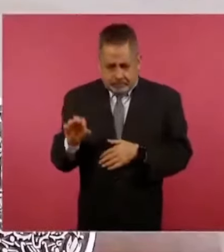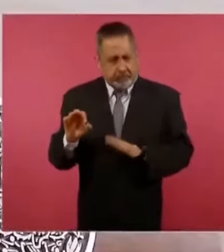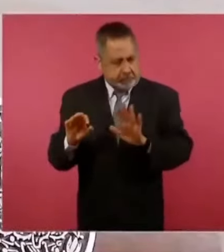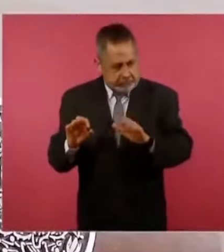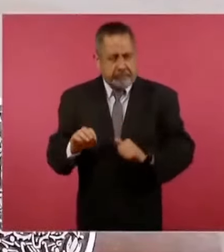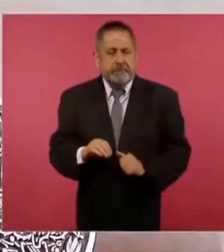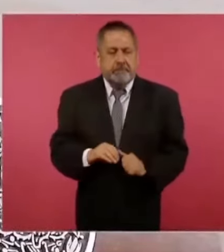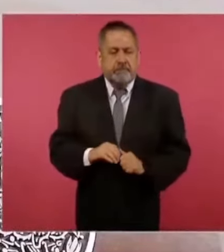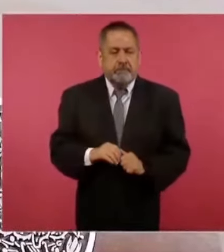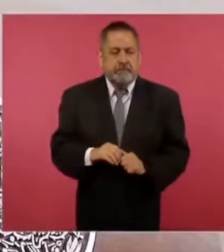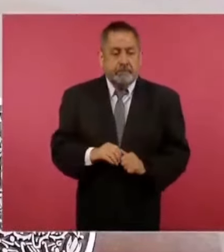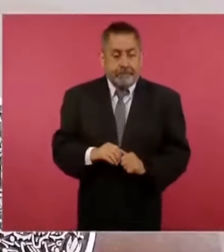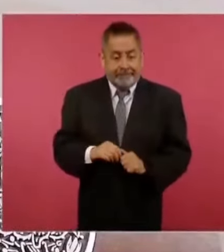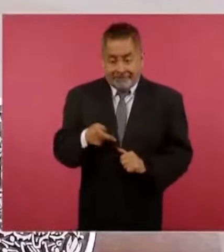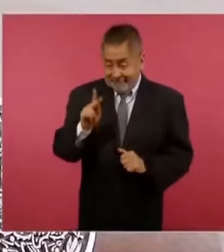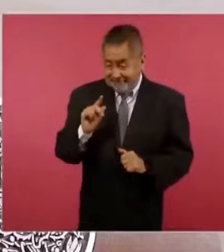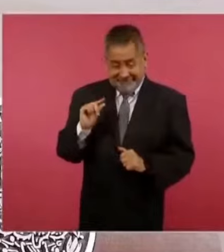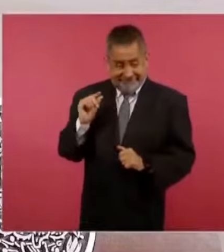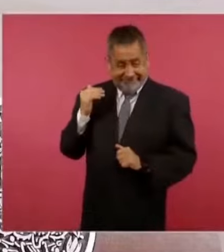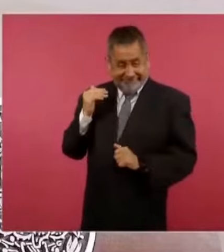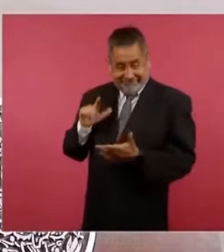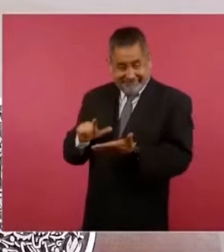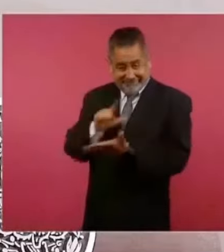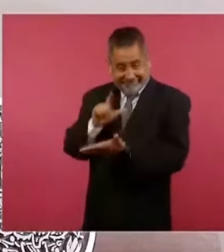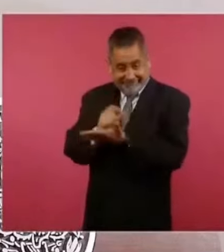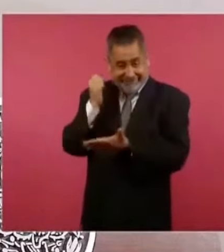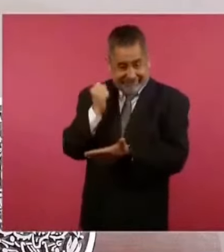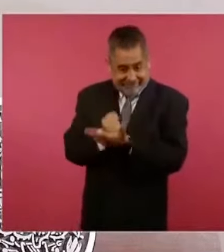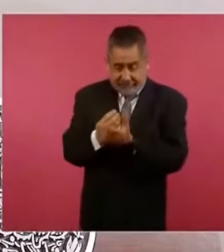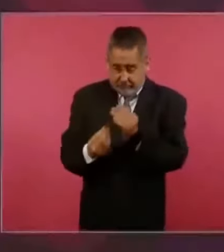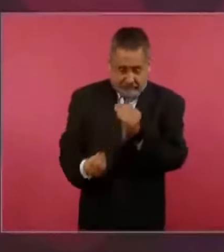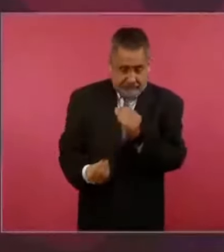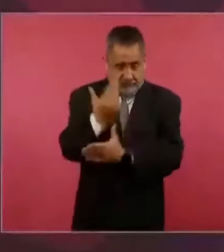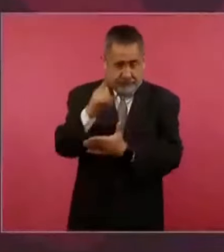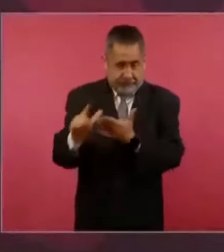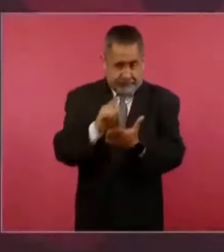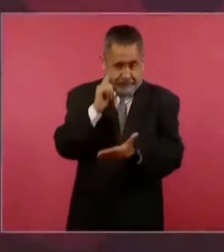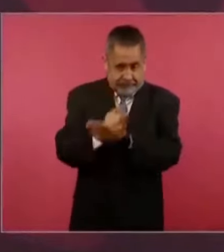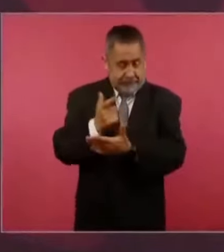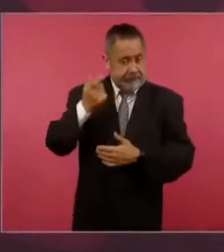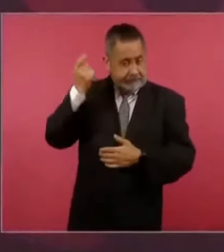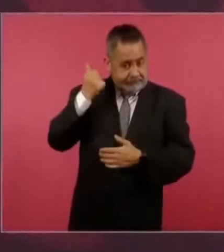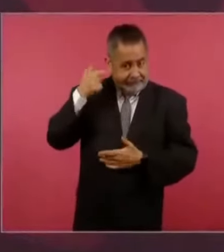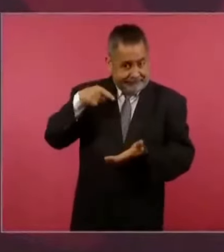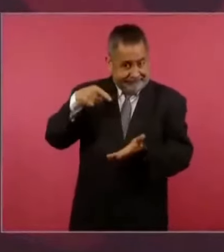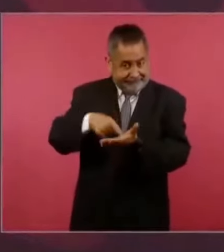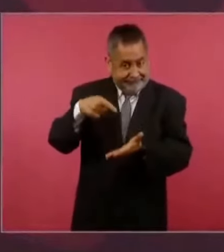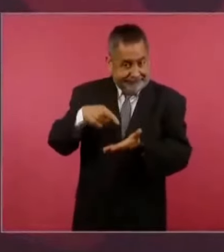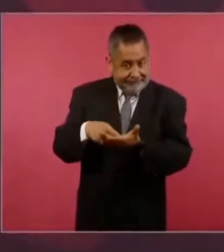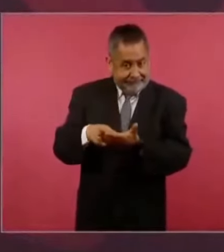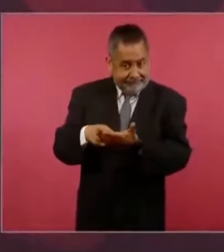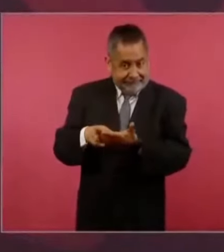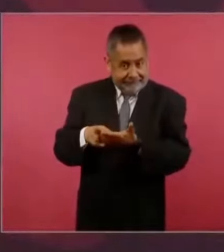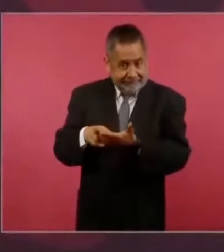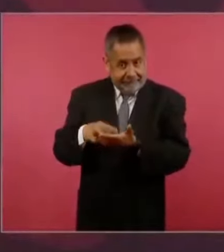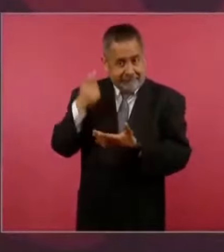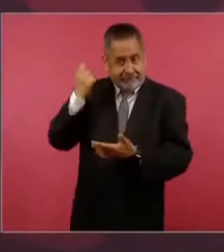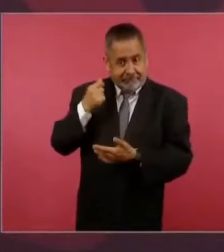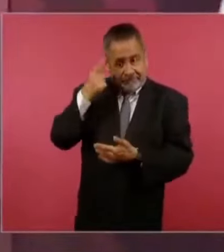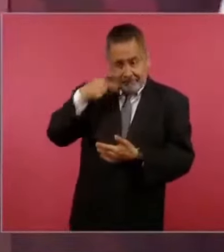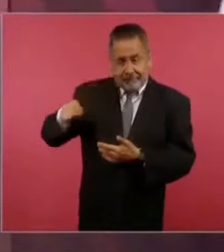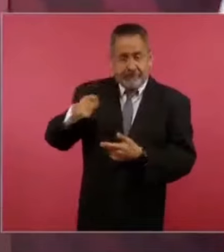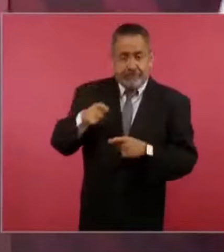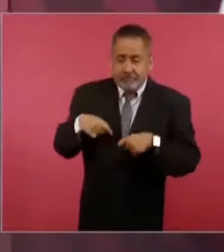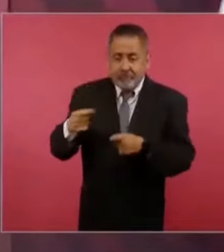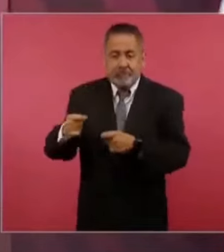por. pero con esta nueva ley de pensiones de pensiones para el bienestar